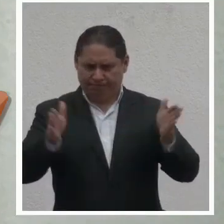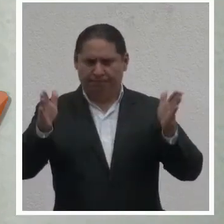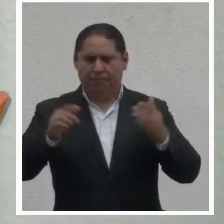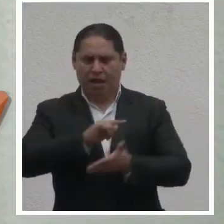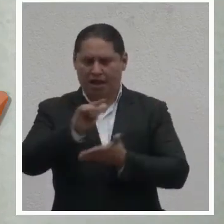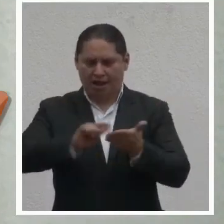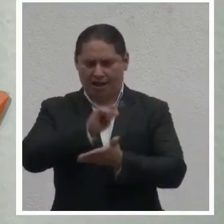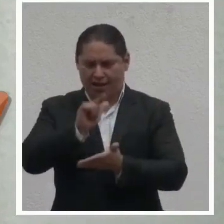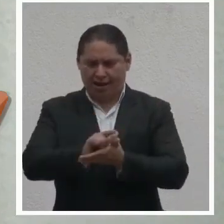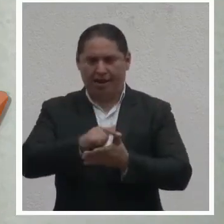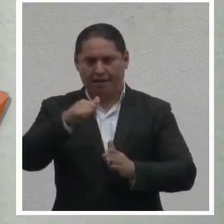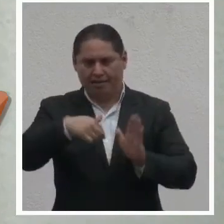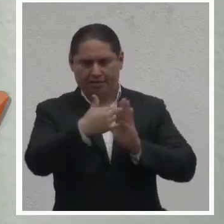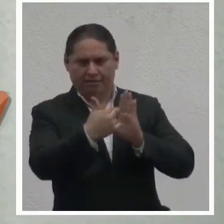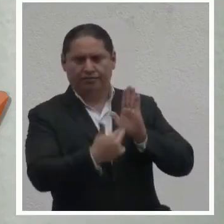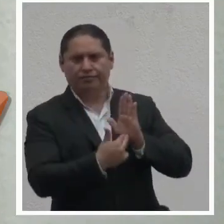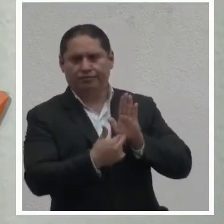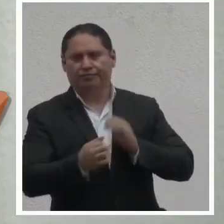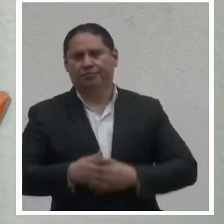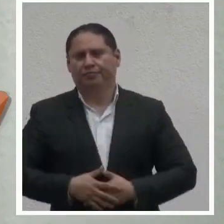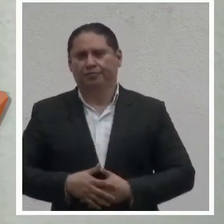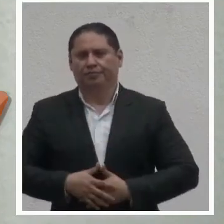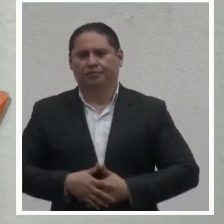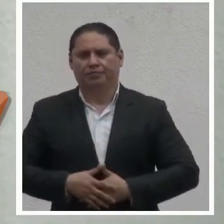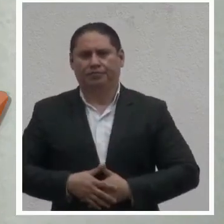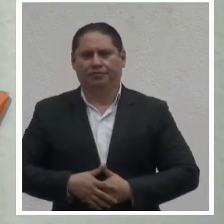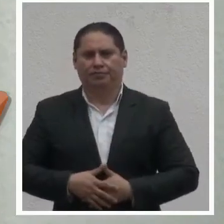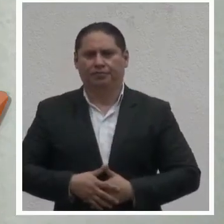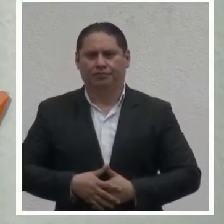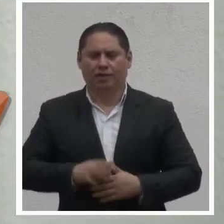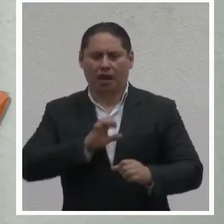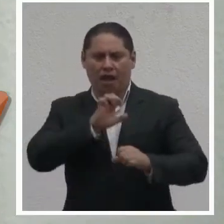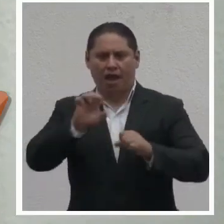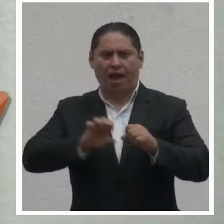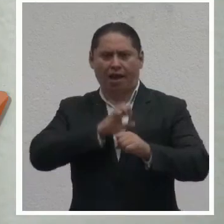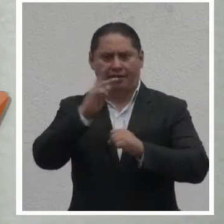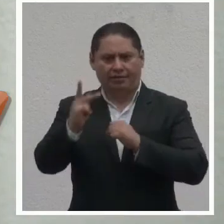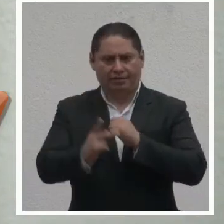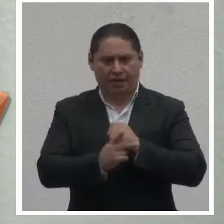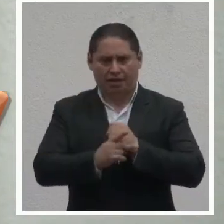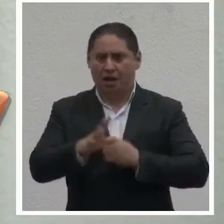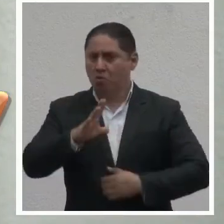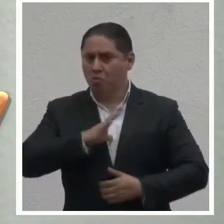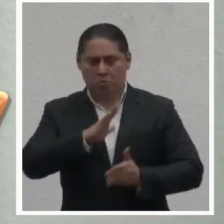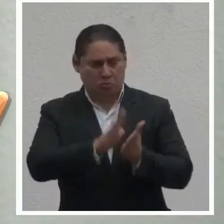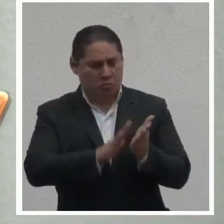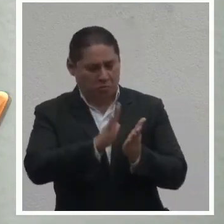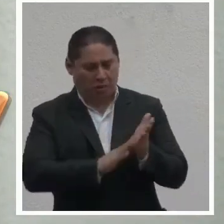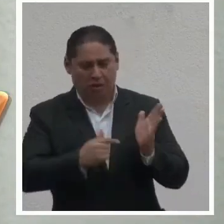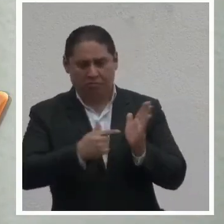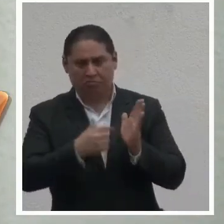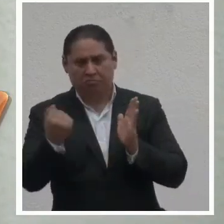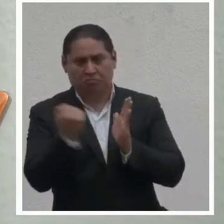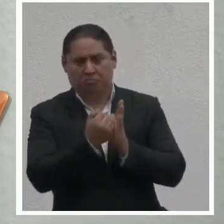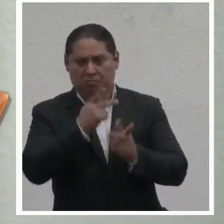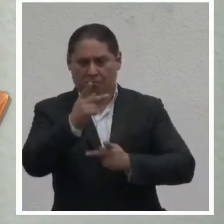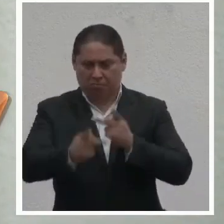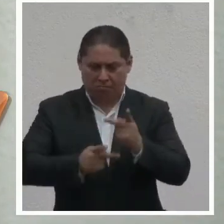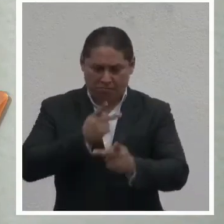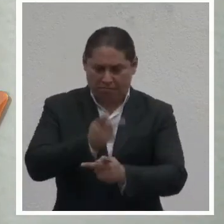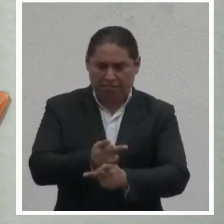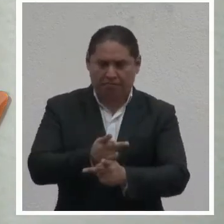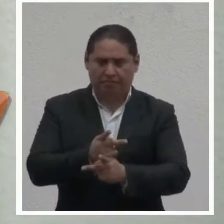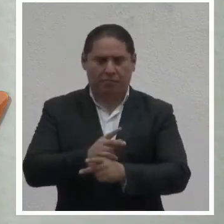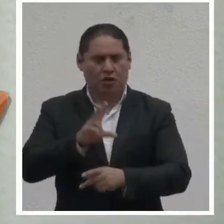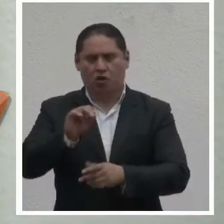leyes mexicanas. Las y los extranjeros que no reúnan determinados requisitos sencillamente